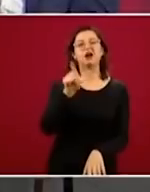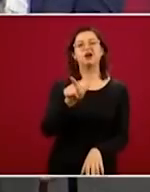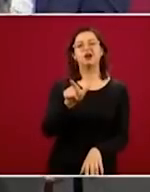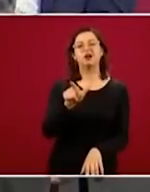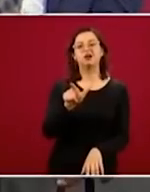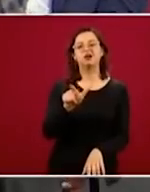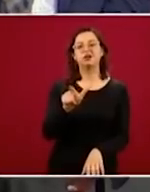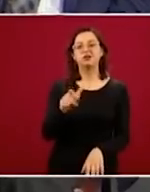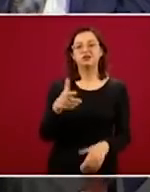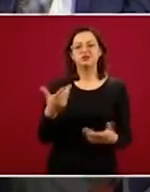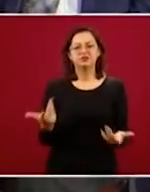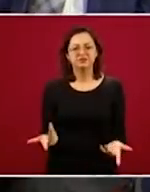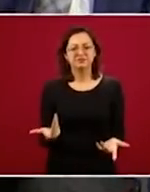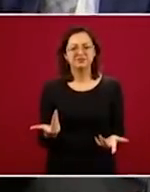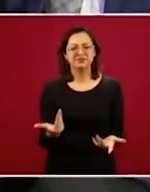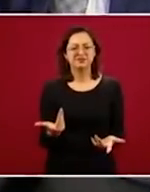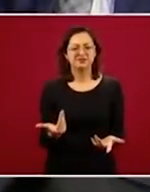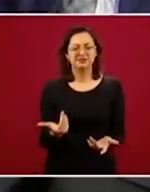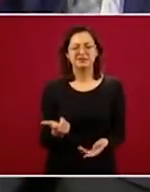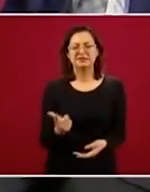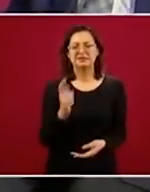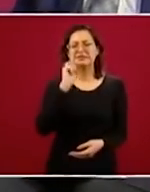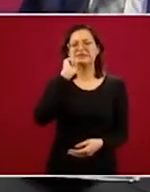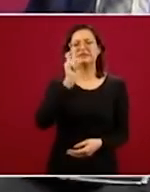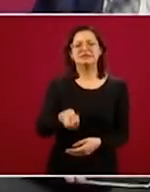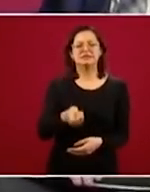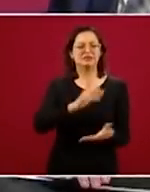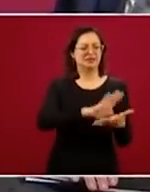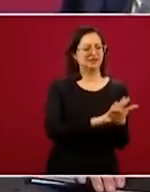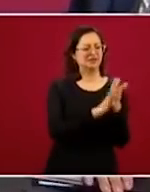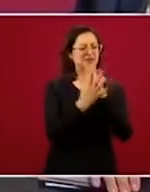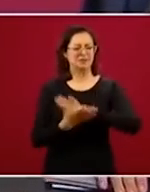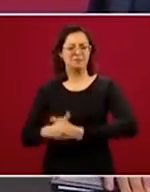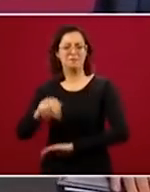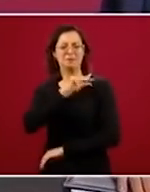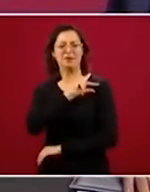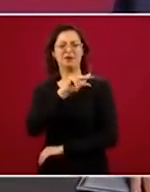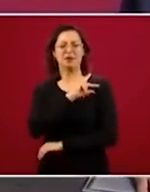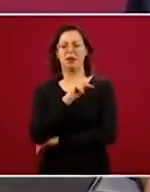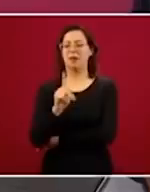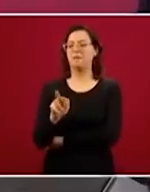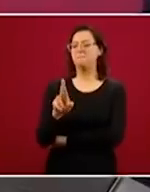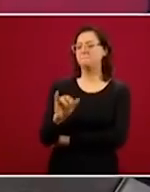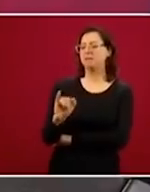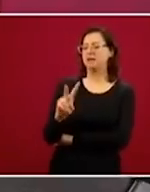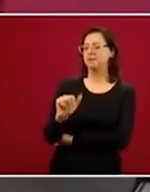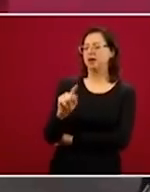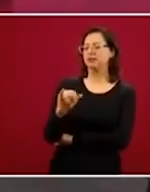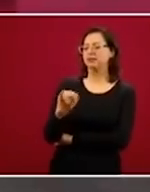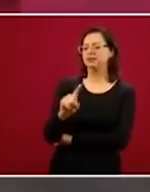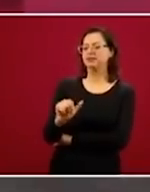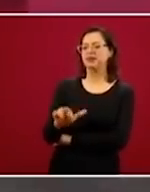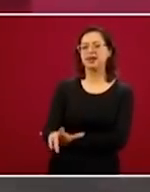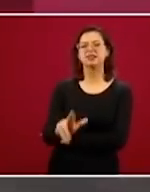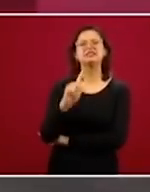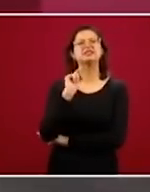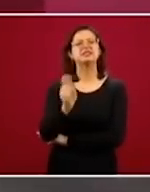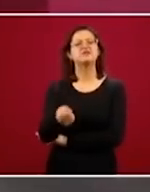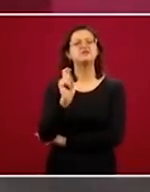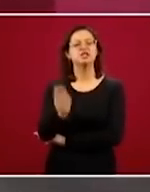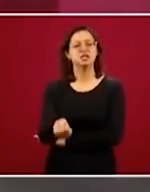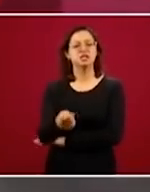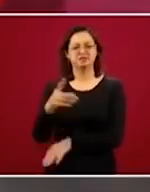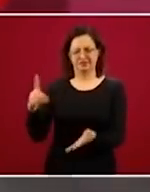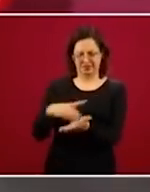qué es privatizar hay que buscarlo en el diccionario es convertir